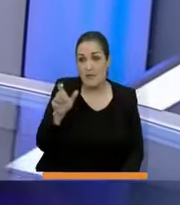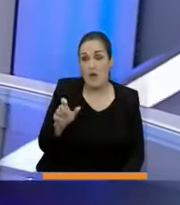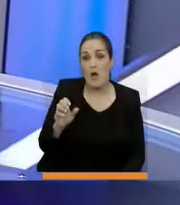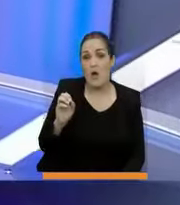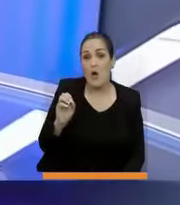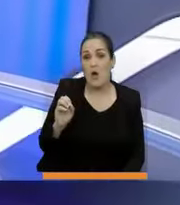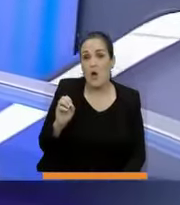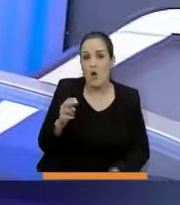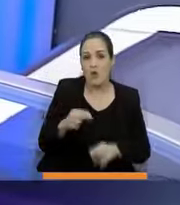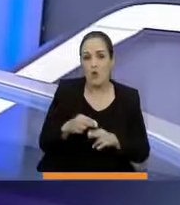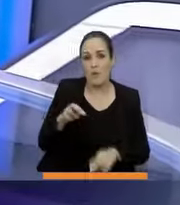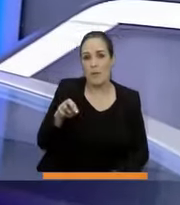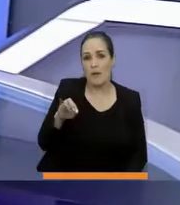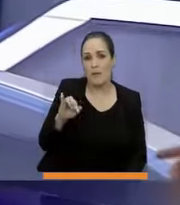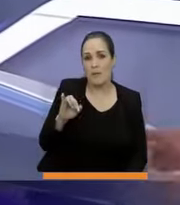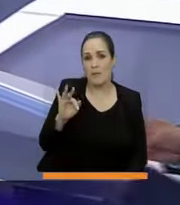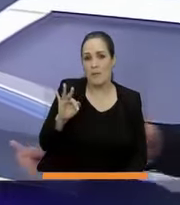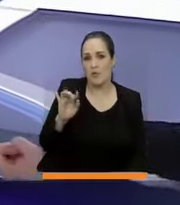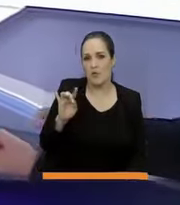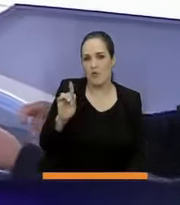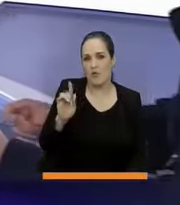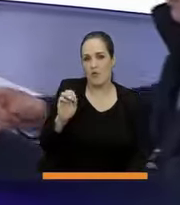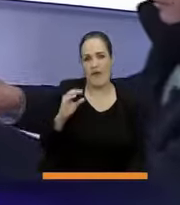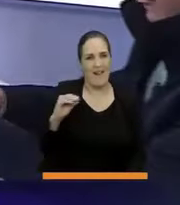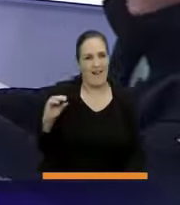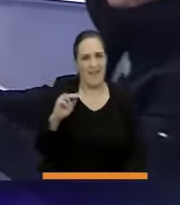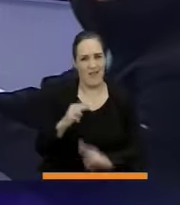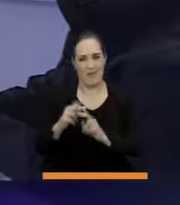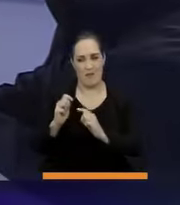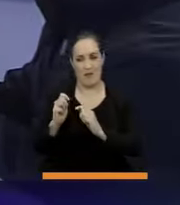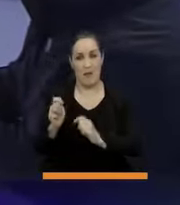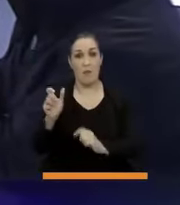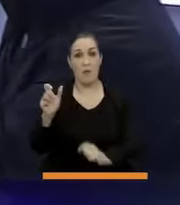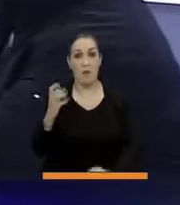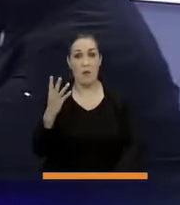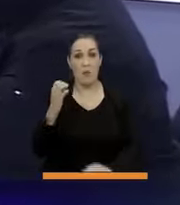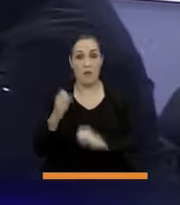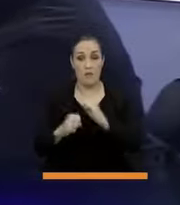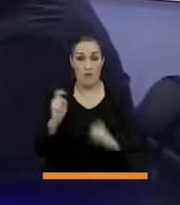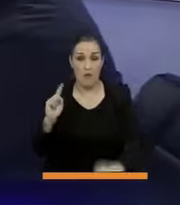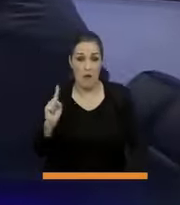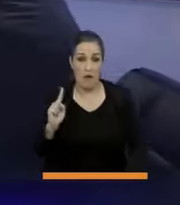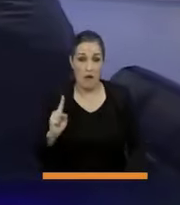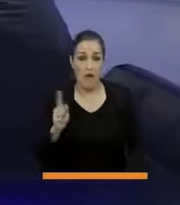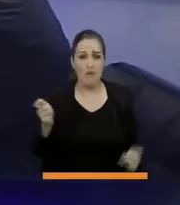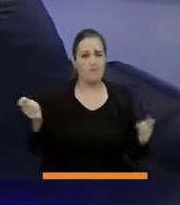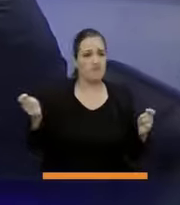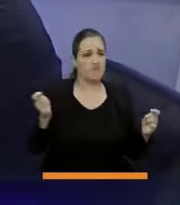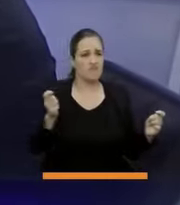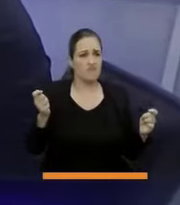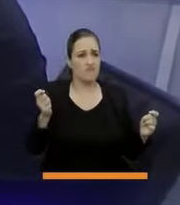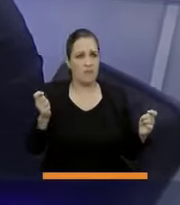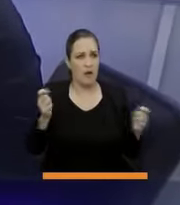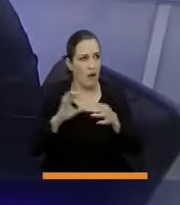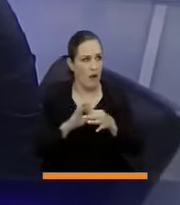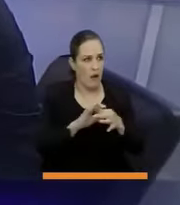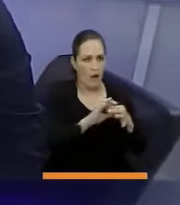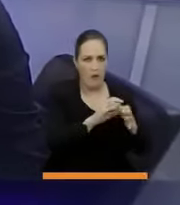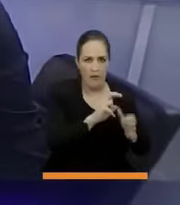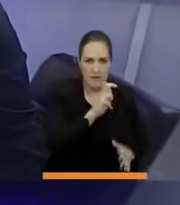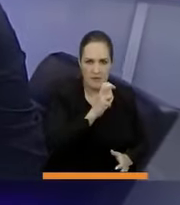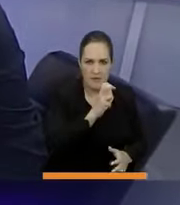40 años dedicado al narcotráfico, tiene en su control fiscales delegados ante la Corte, jueces de la